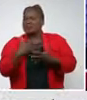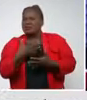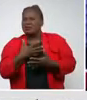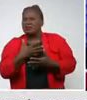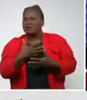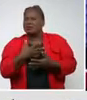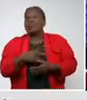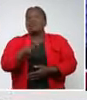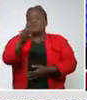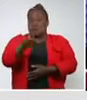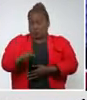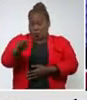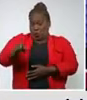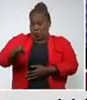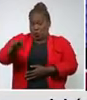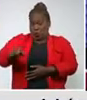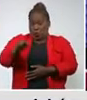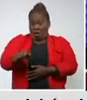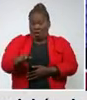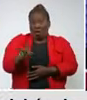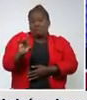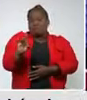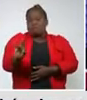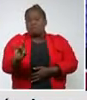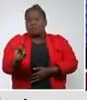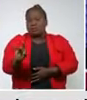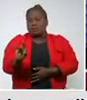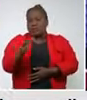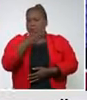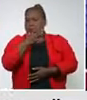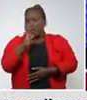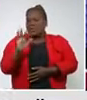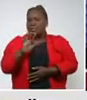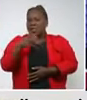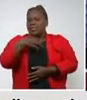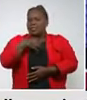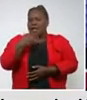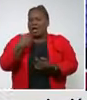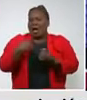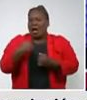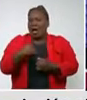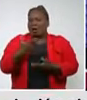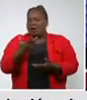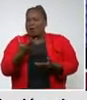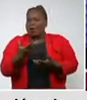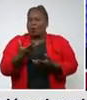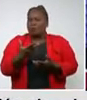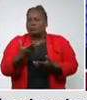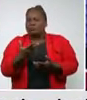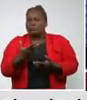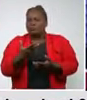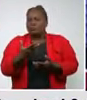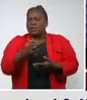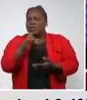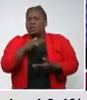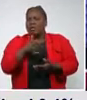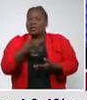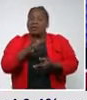personas sospechosas o que tienen manifestaciones clínicas de la enfermedad sugestivas de